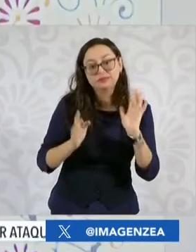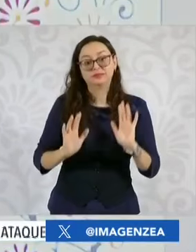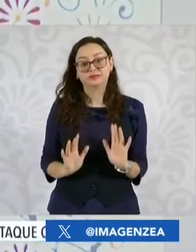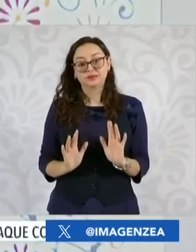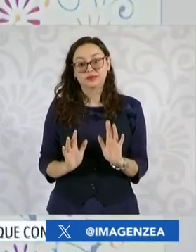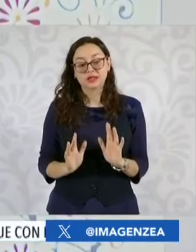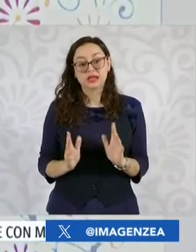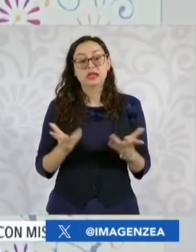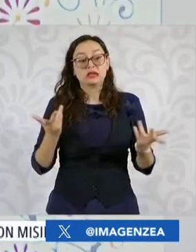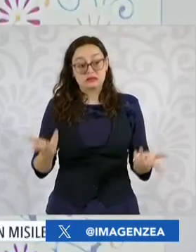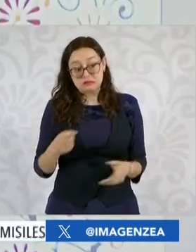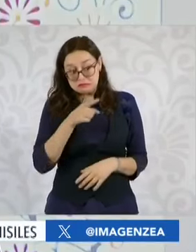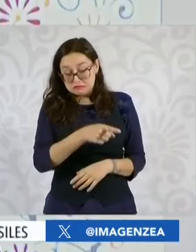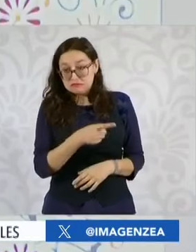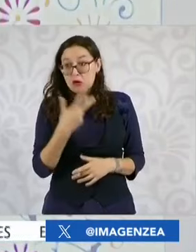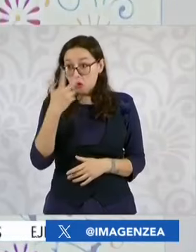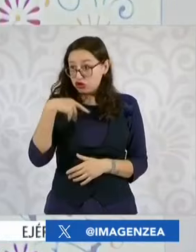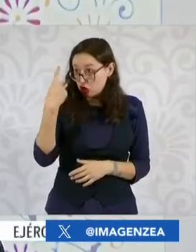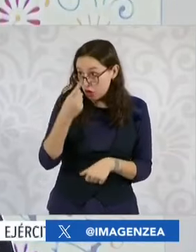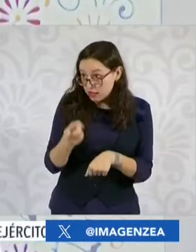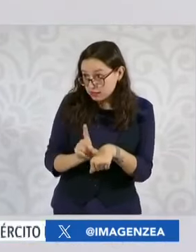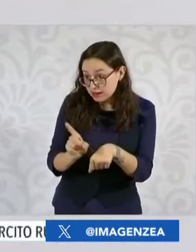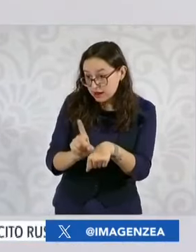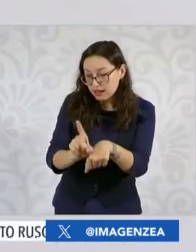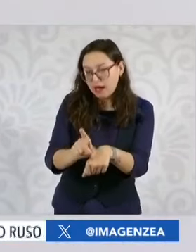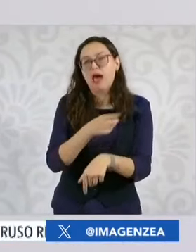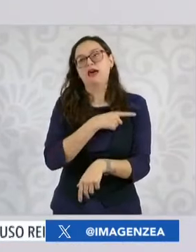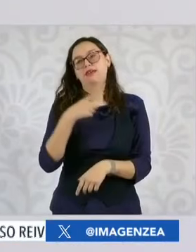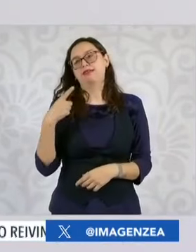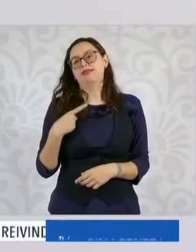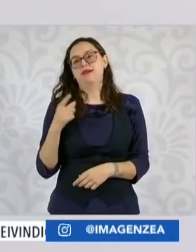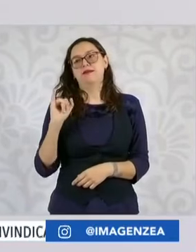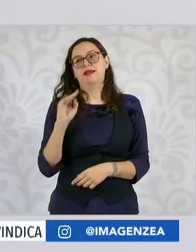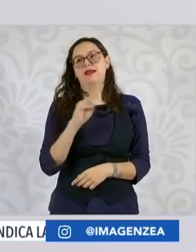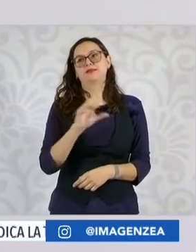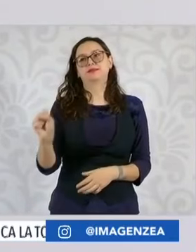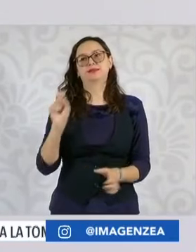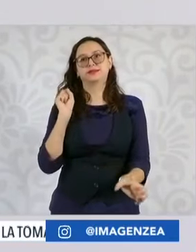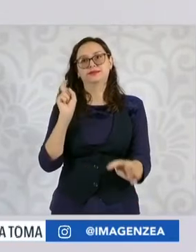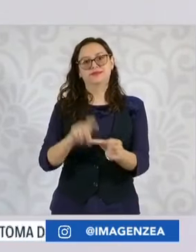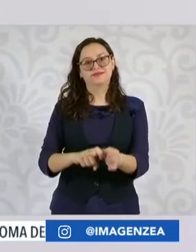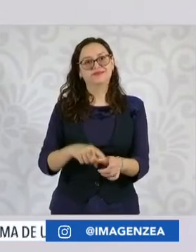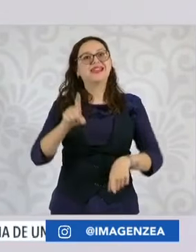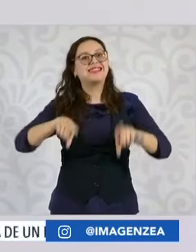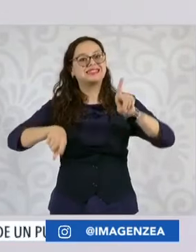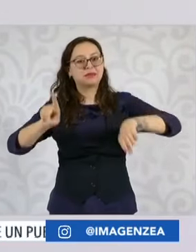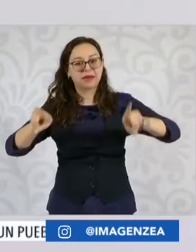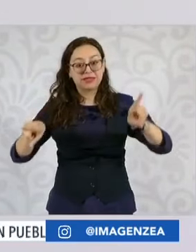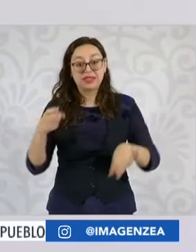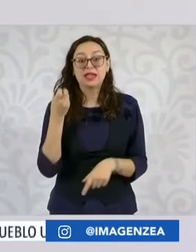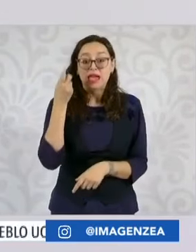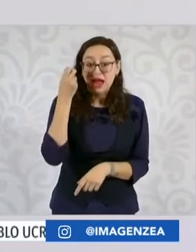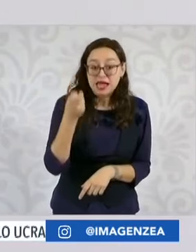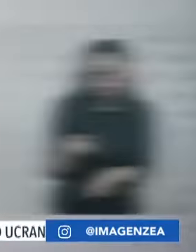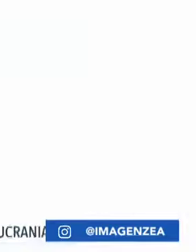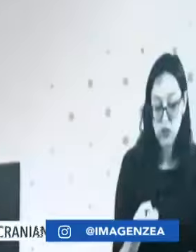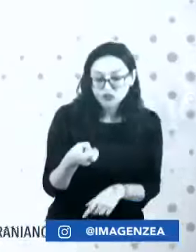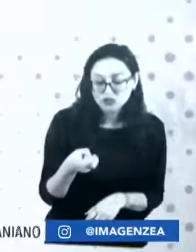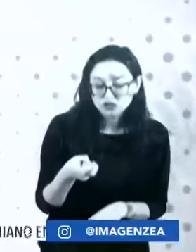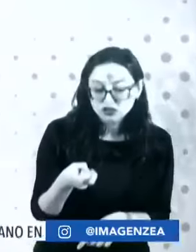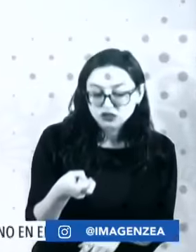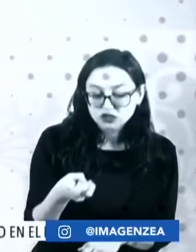completo. Entonces, estamos mejorando las condiciones de vida de las y los trabajadores repartidores en México.